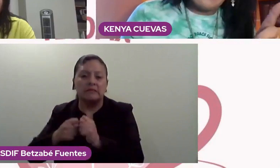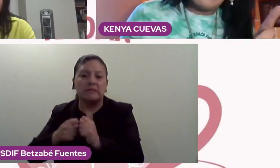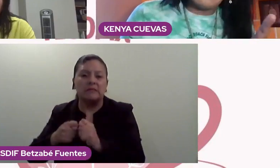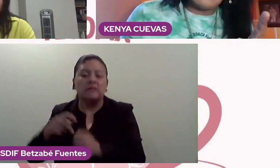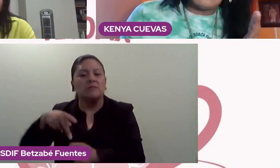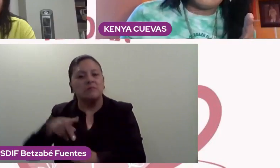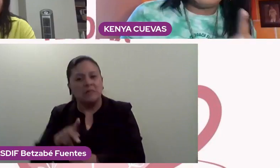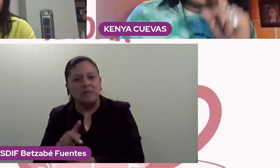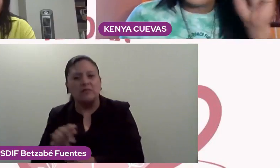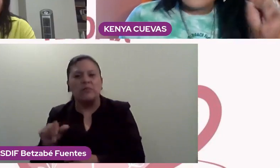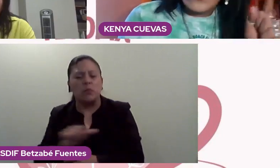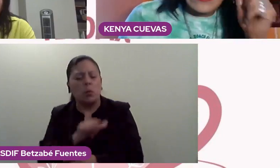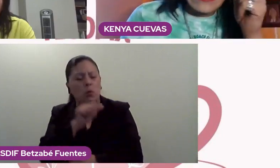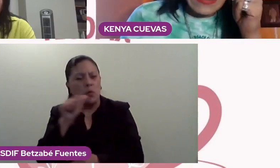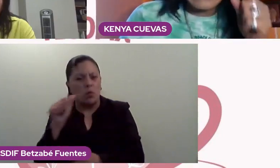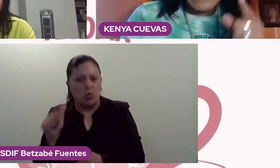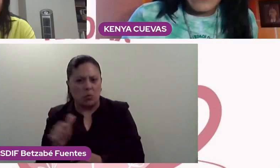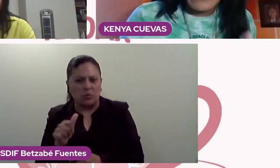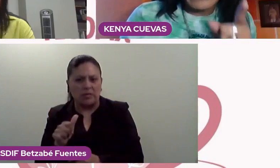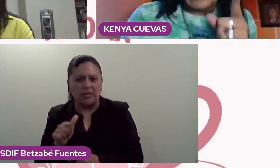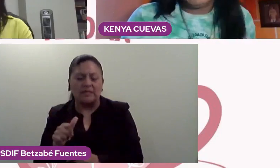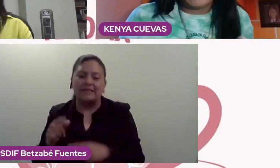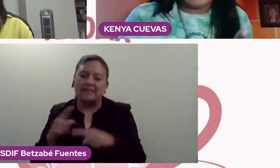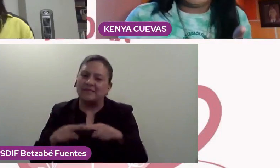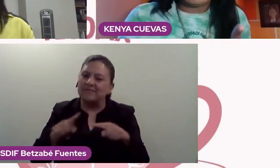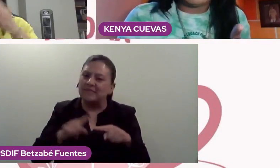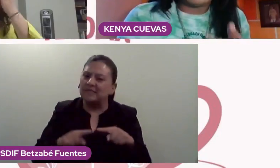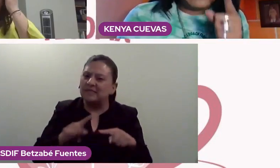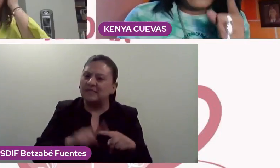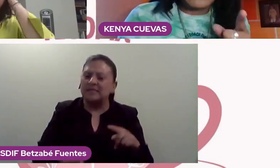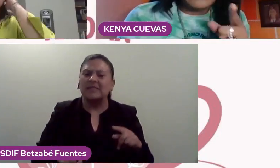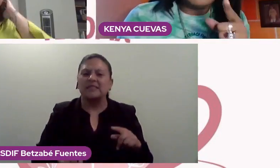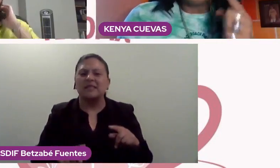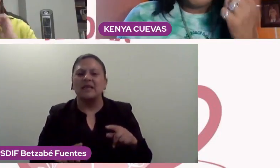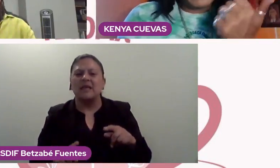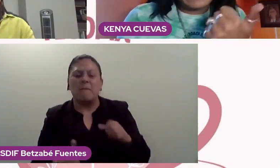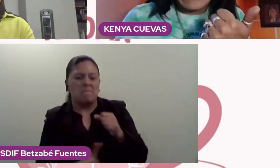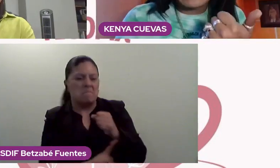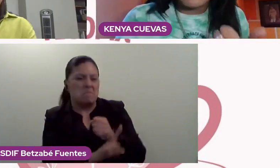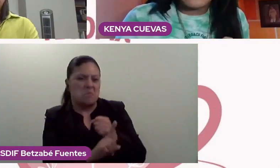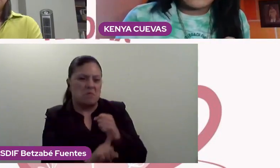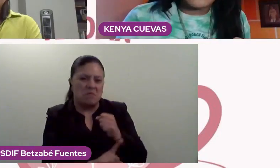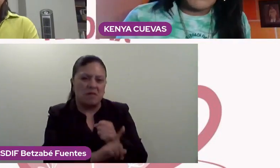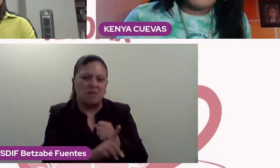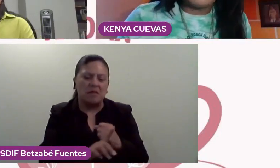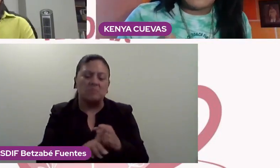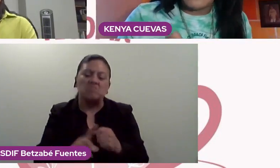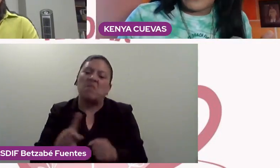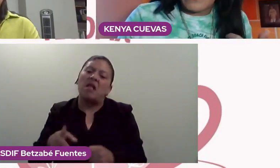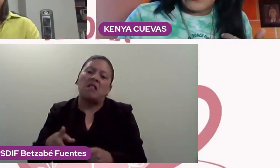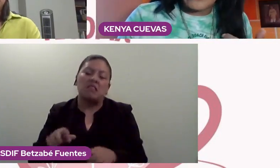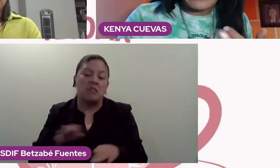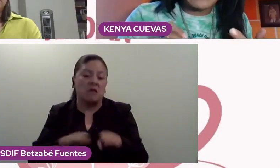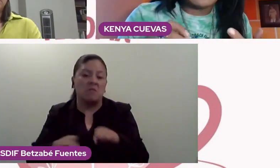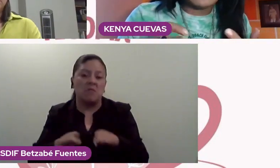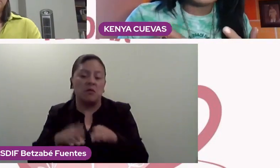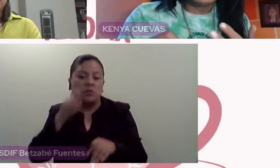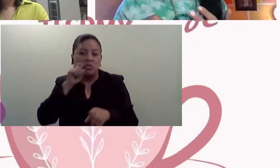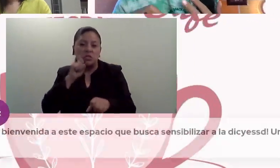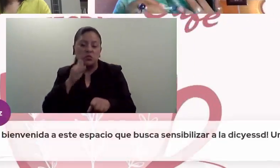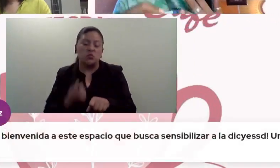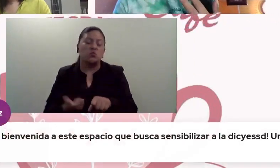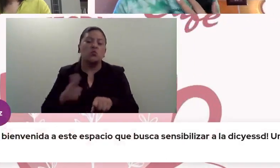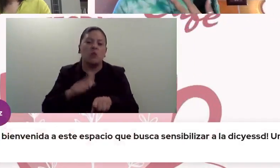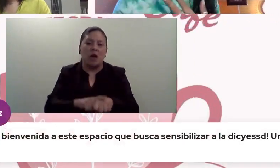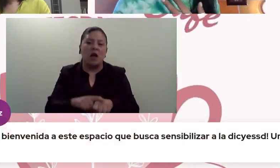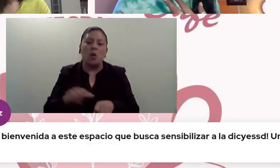serie de circunstancias que cruzan a las mujeres trans dentro de, por decir, el trabajo sexual, está el consumo de sustancias,